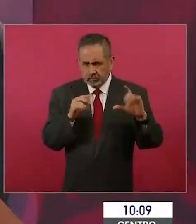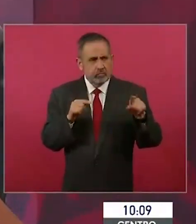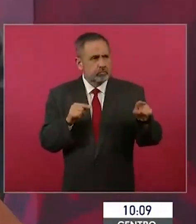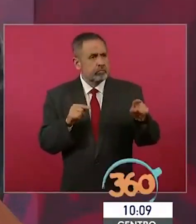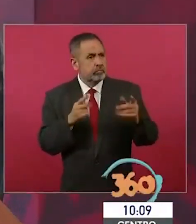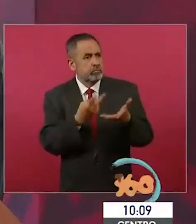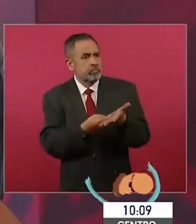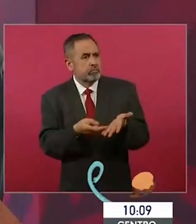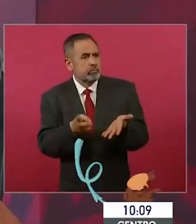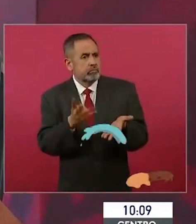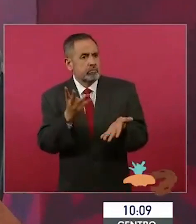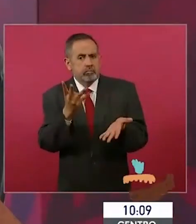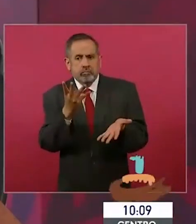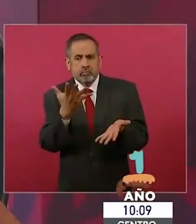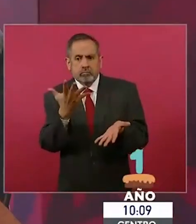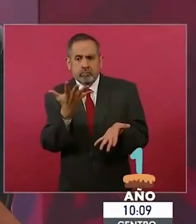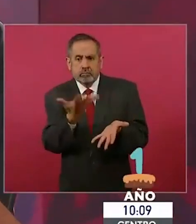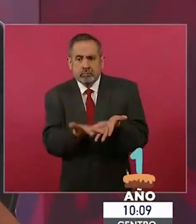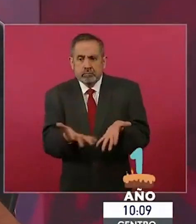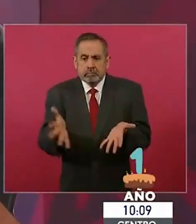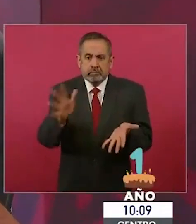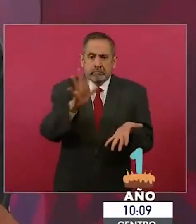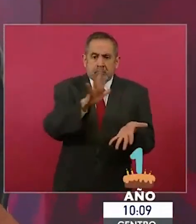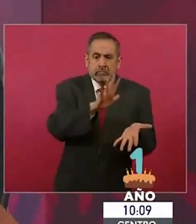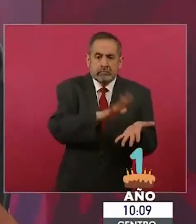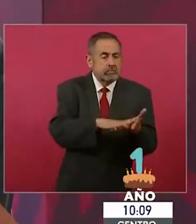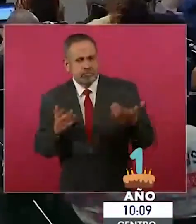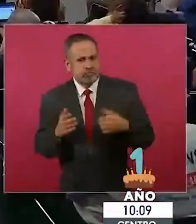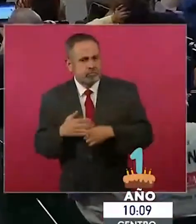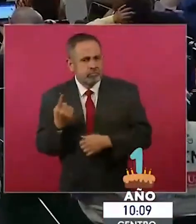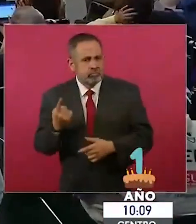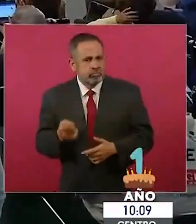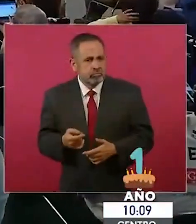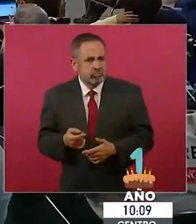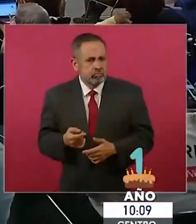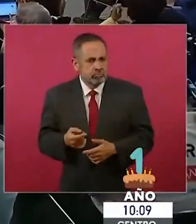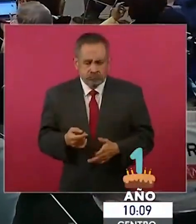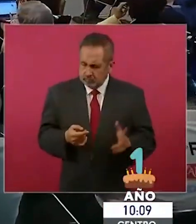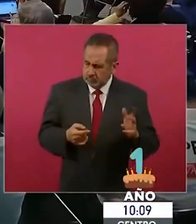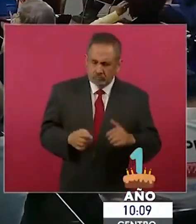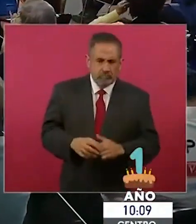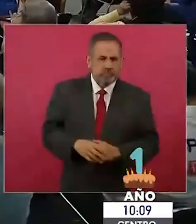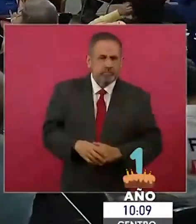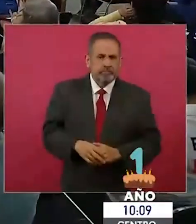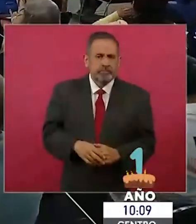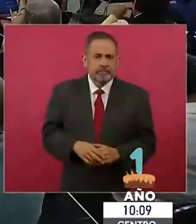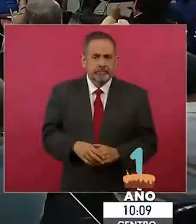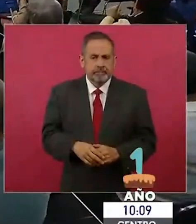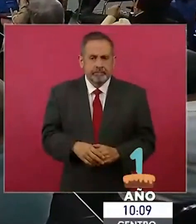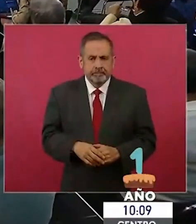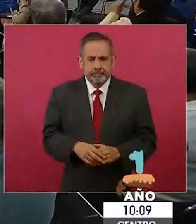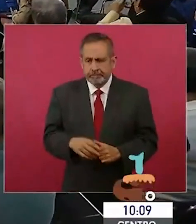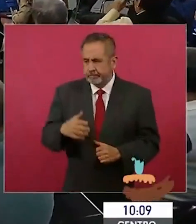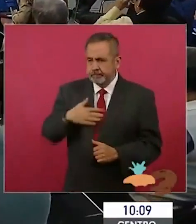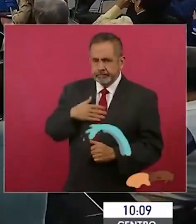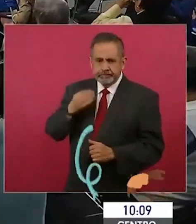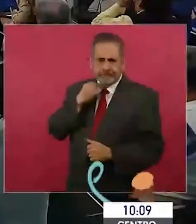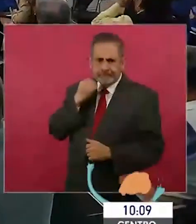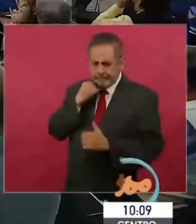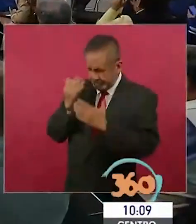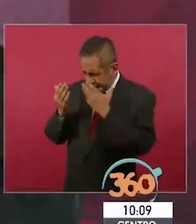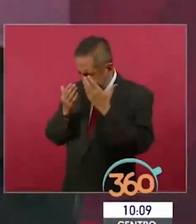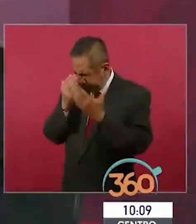cuatro cinco veces más que lo que yo gano y ya lo estudiaron los